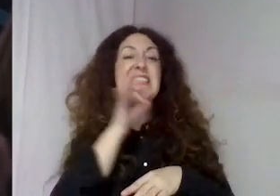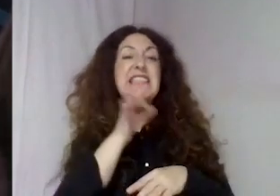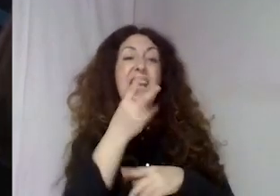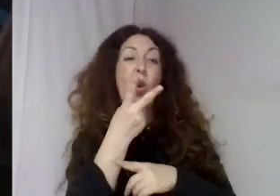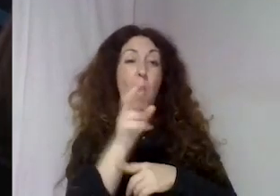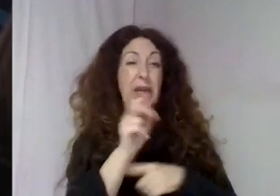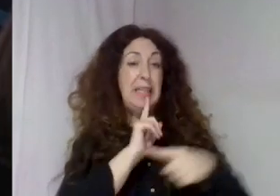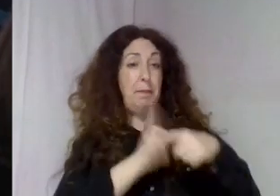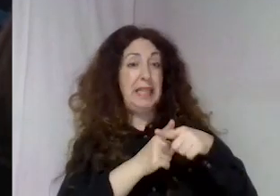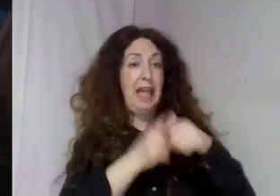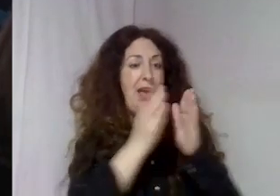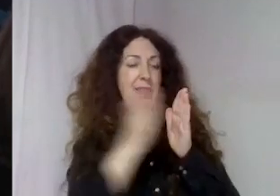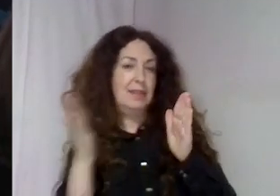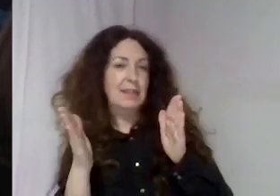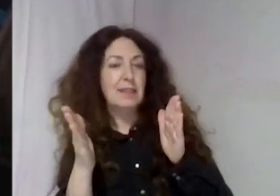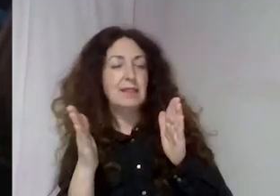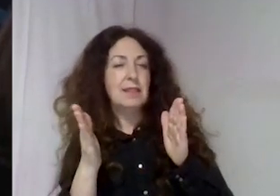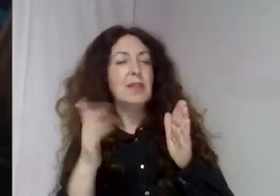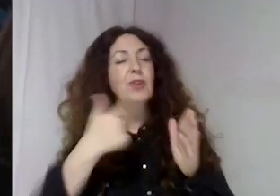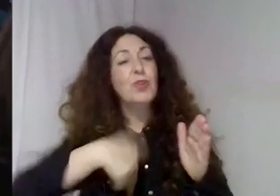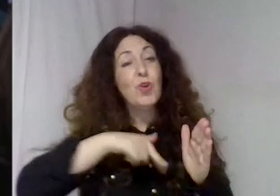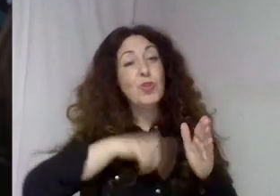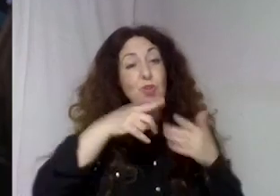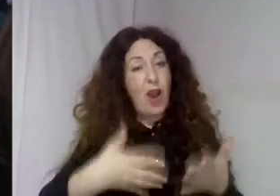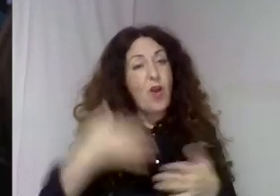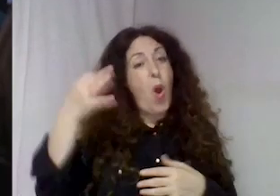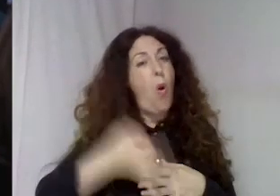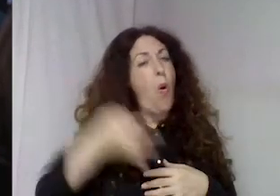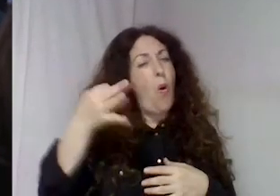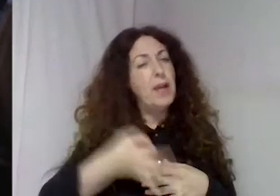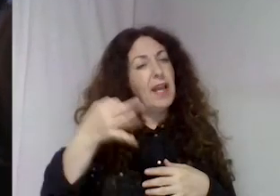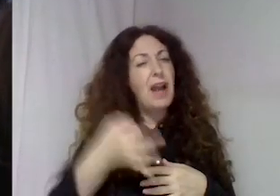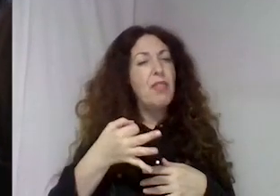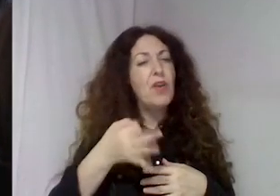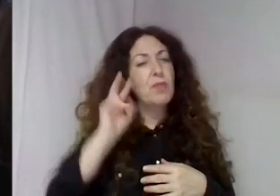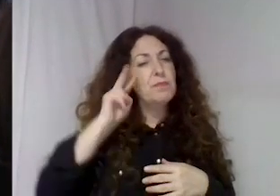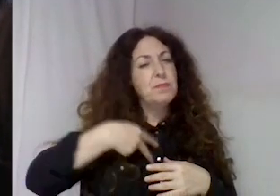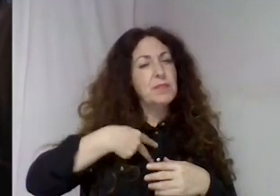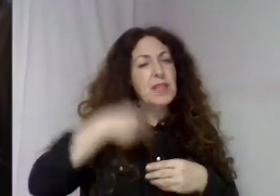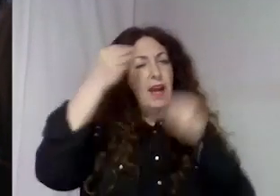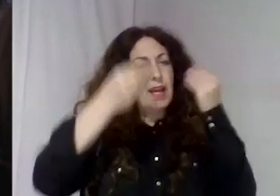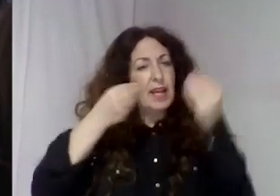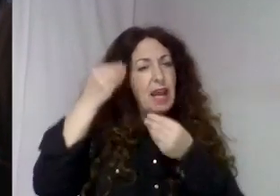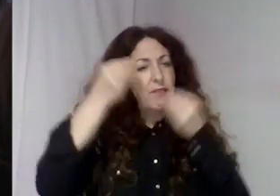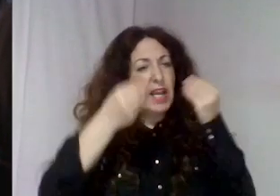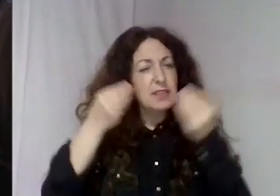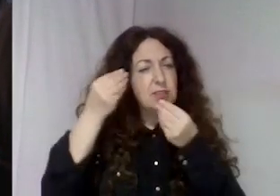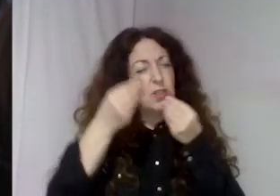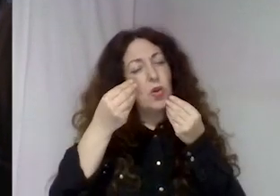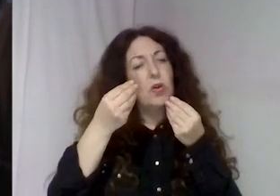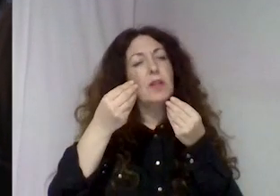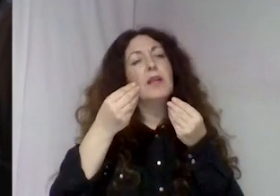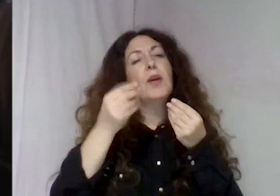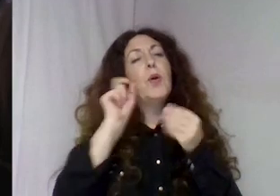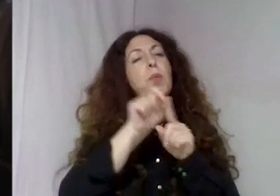Y es lo único que te preguntan, ya no es lo que pintas, ¿no? Entonces yo creo que tiene que ver con... Es que todo este comentario que haces yo creo que tiene que ver con ese